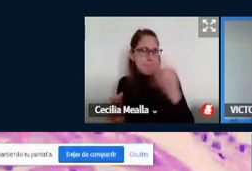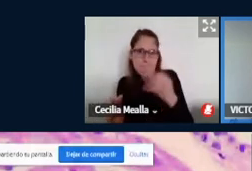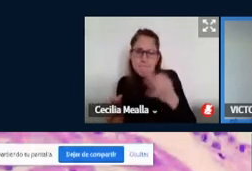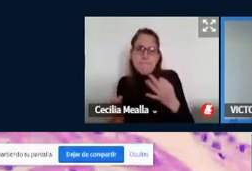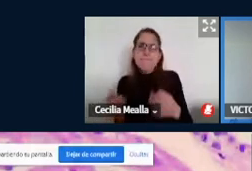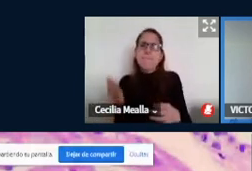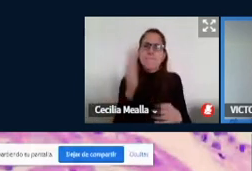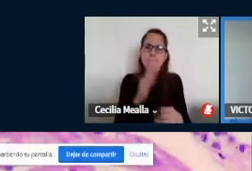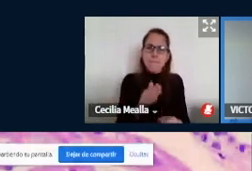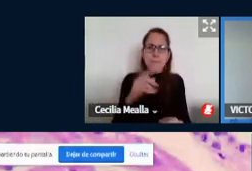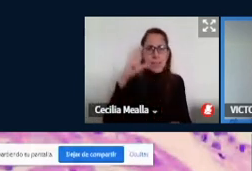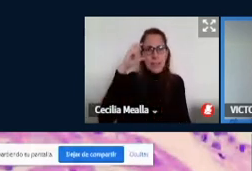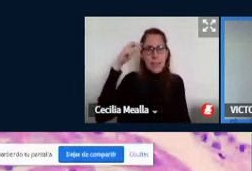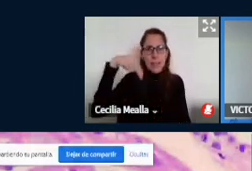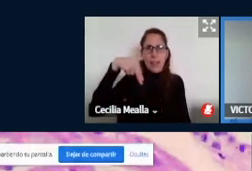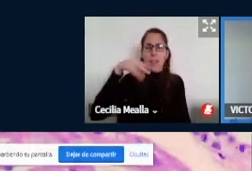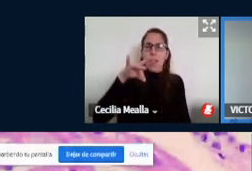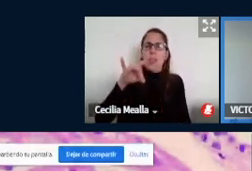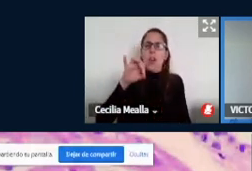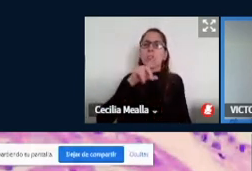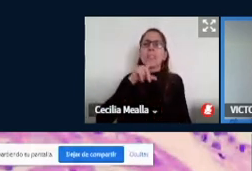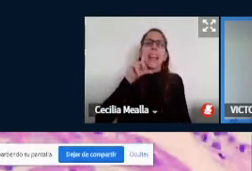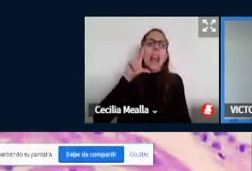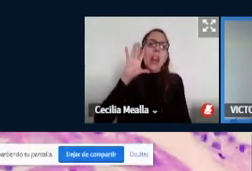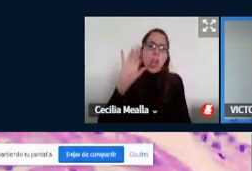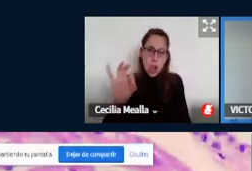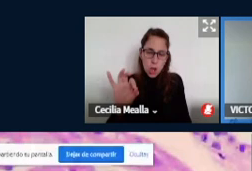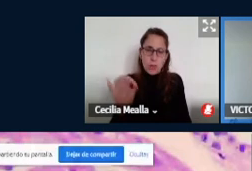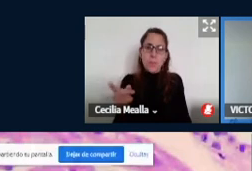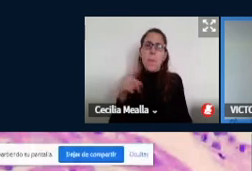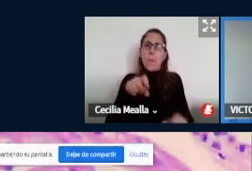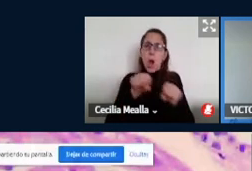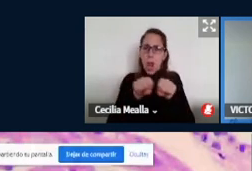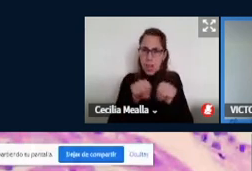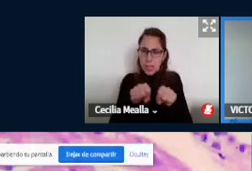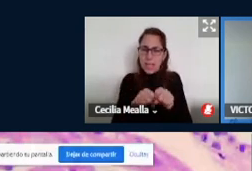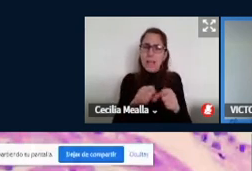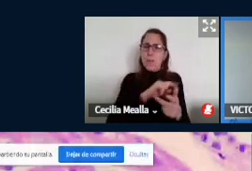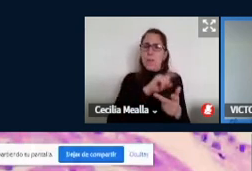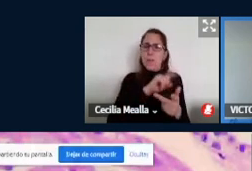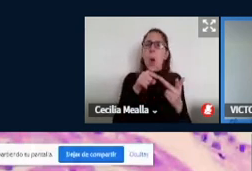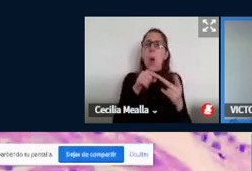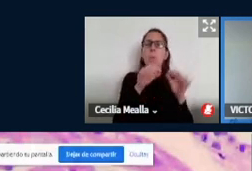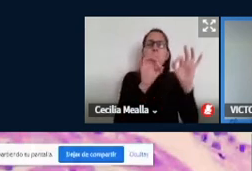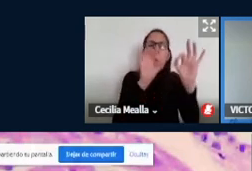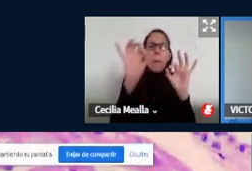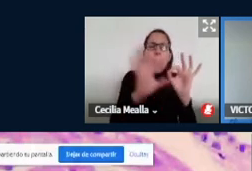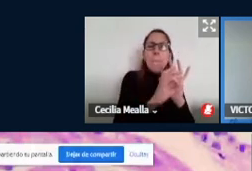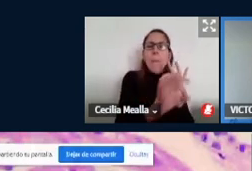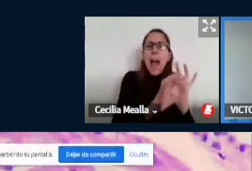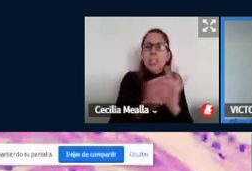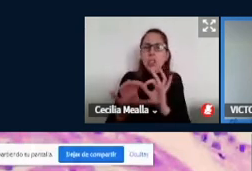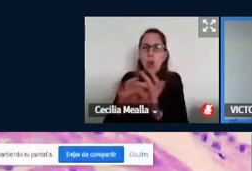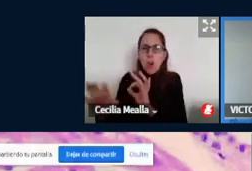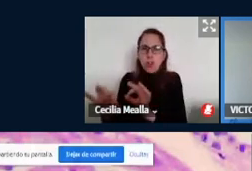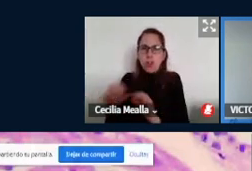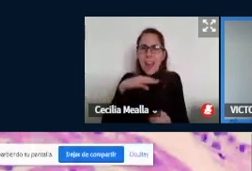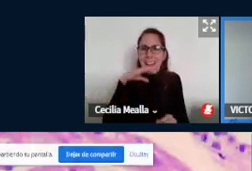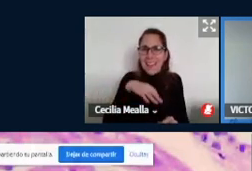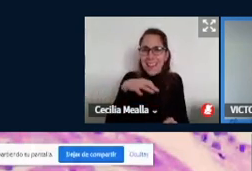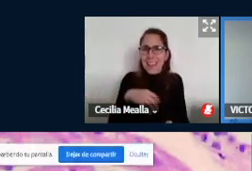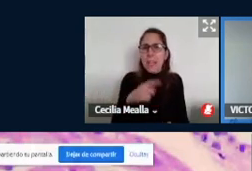subendotelial o subendocárdico con tejido conectivo, vasos sanguíneos chiquititos, acá se empieza a ver una fibra de